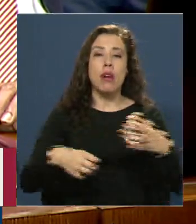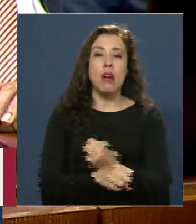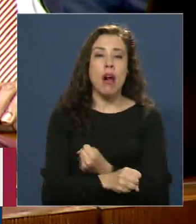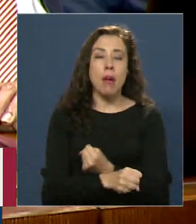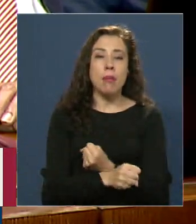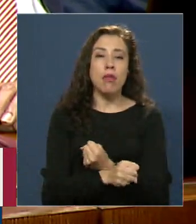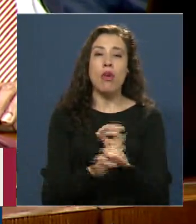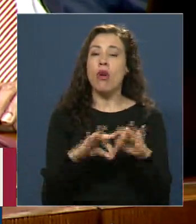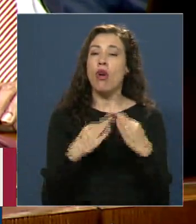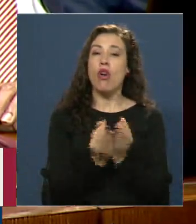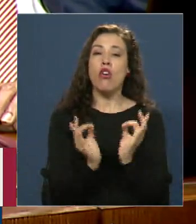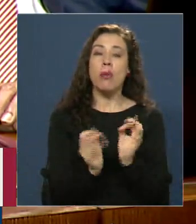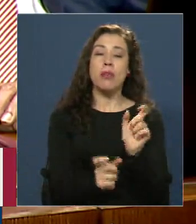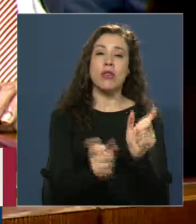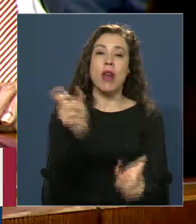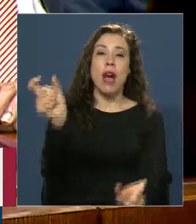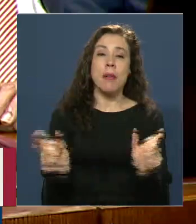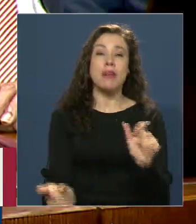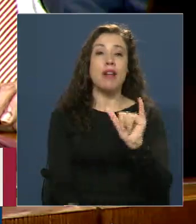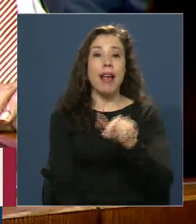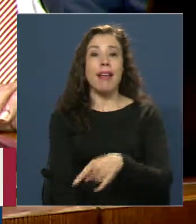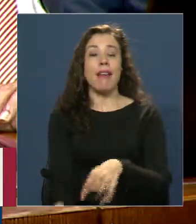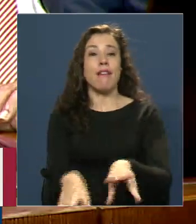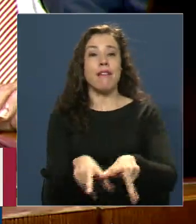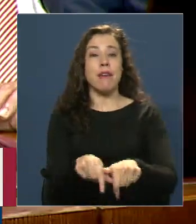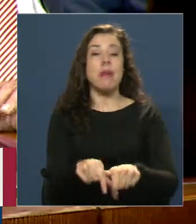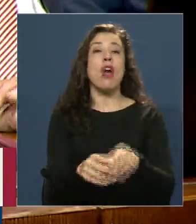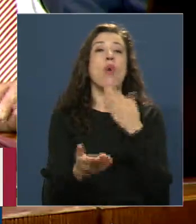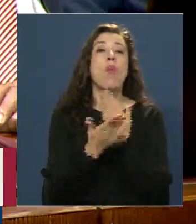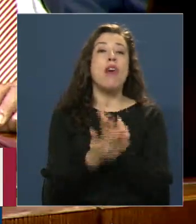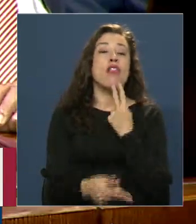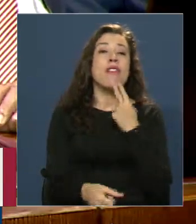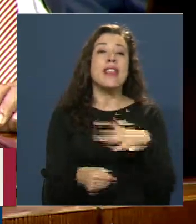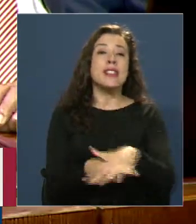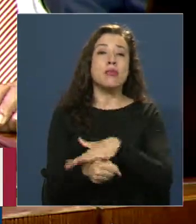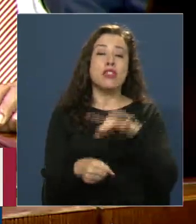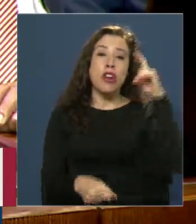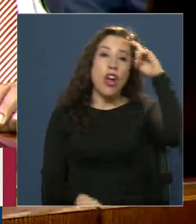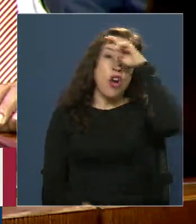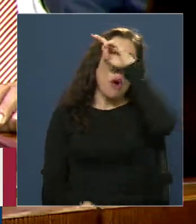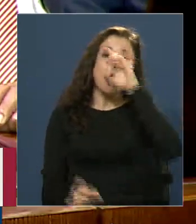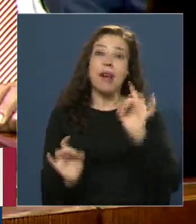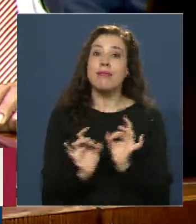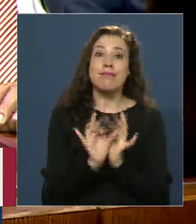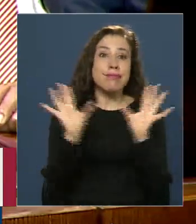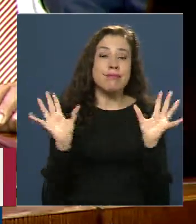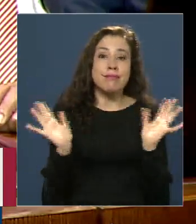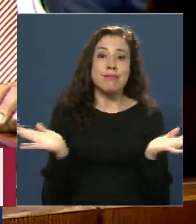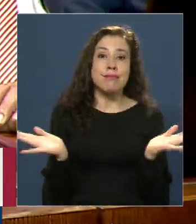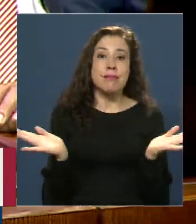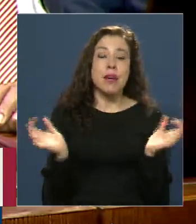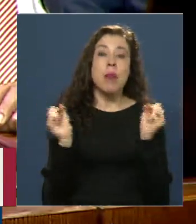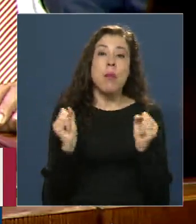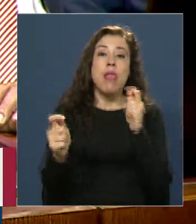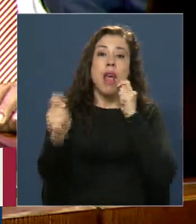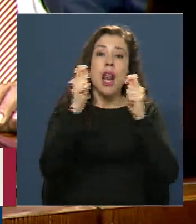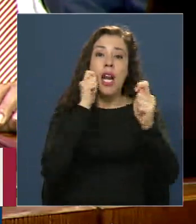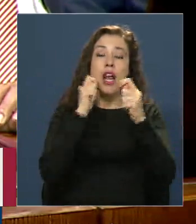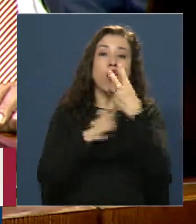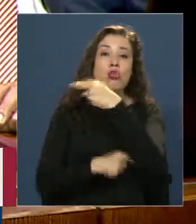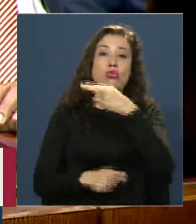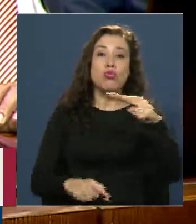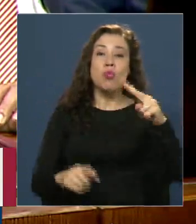e integral a las personas y familias ante eventos adversos o contingencias que podrían poner en riesgo